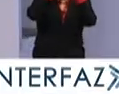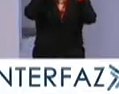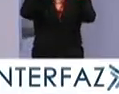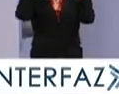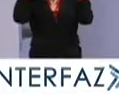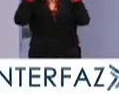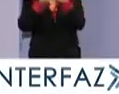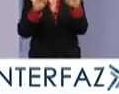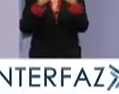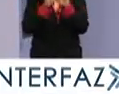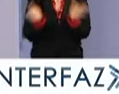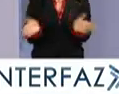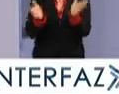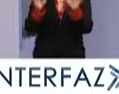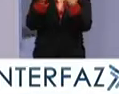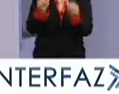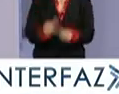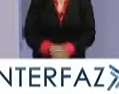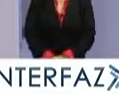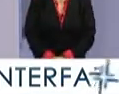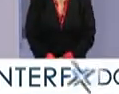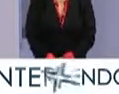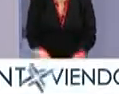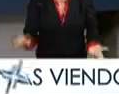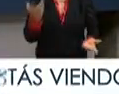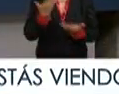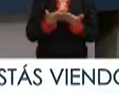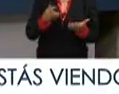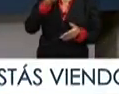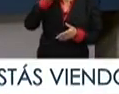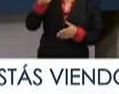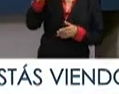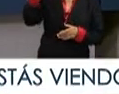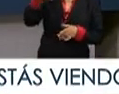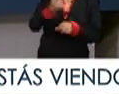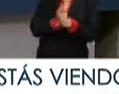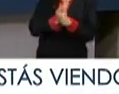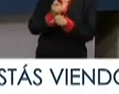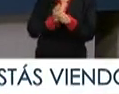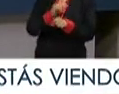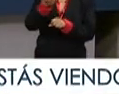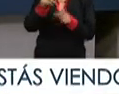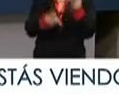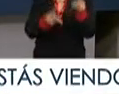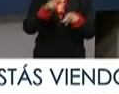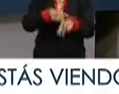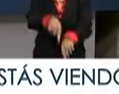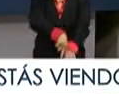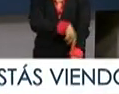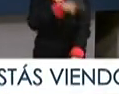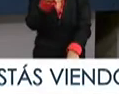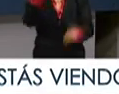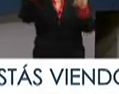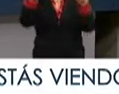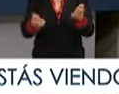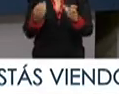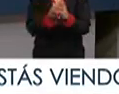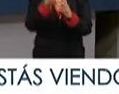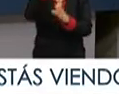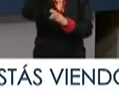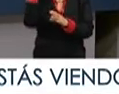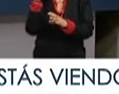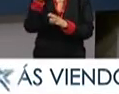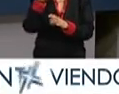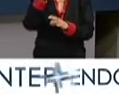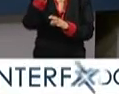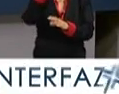es importante inculcar el arte también. Pues si te parece bien, ¿qué te parece si vamos a ver el reportaje y luego platicamos un poco más sobre estos cursos de verano